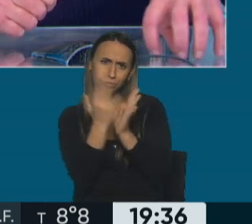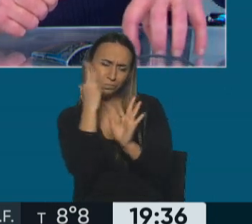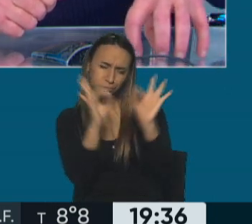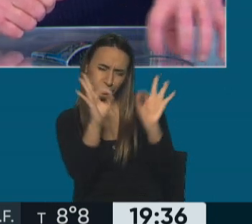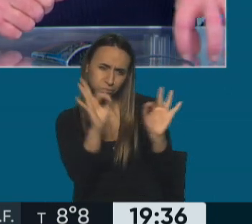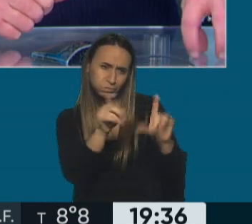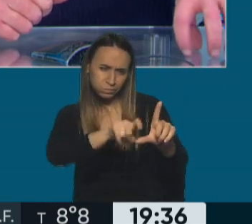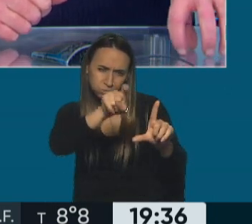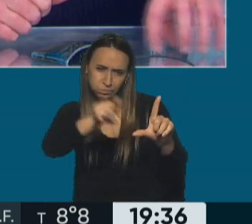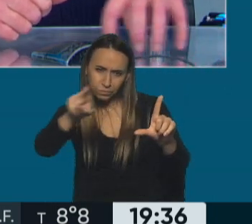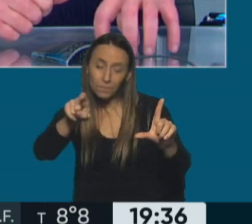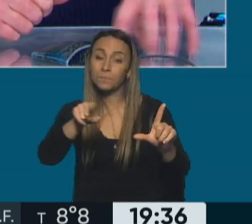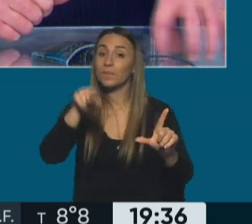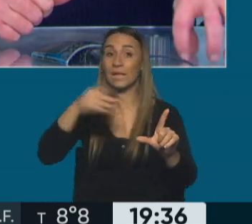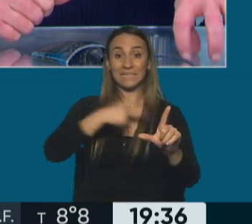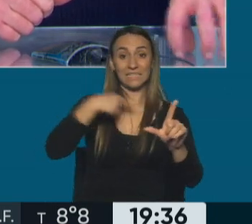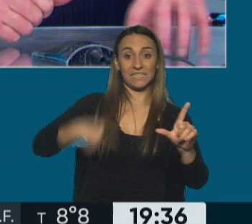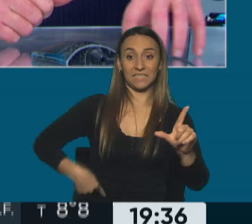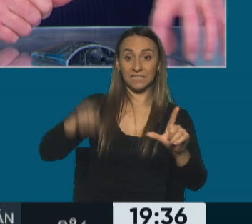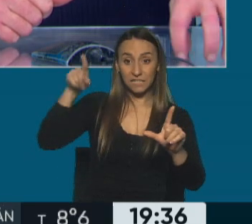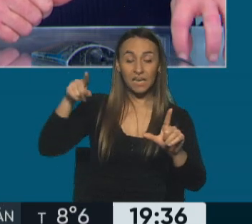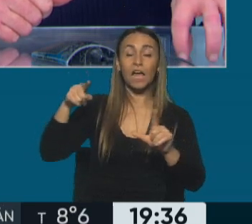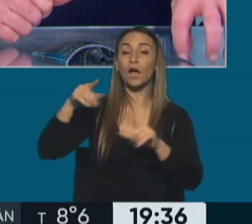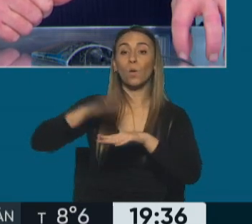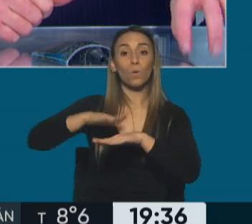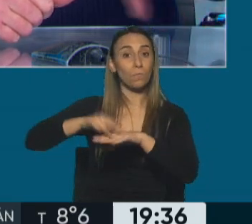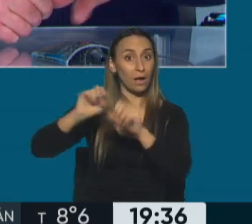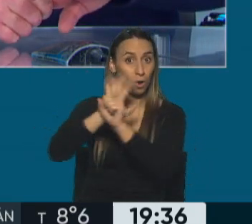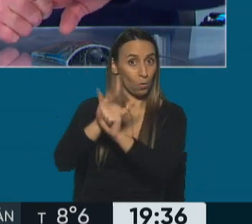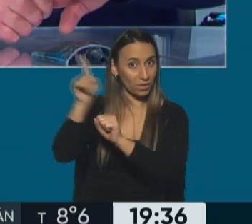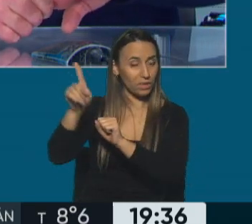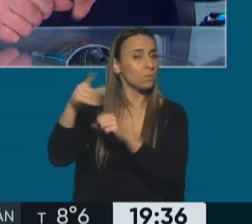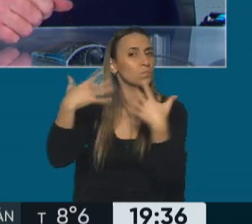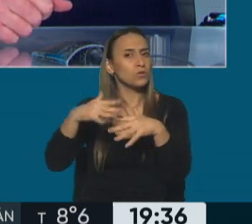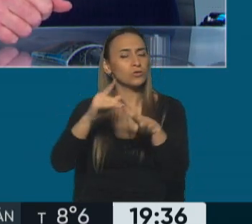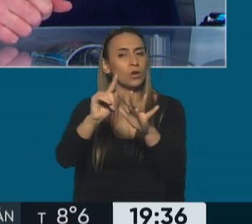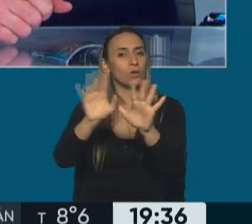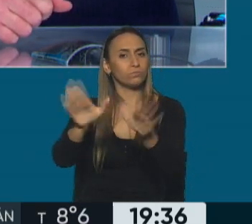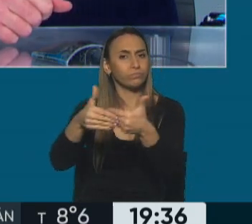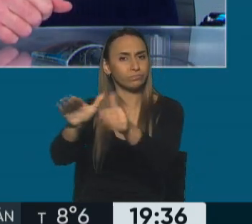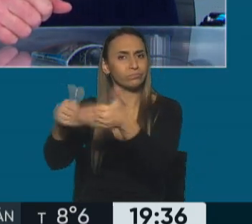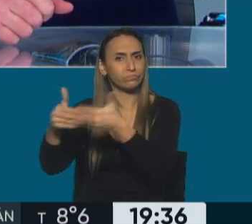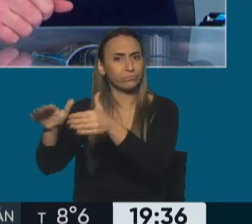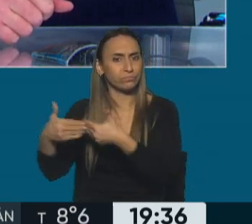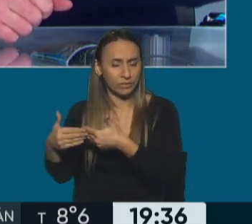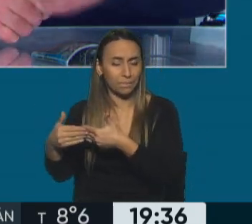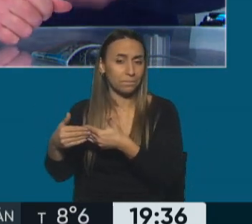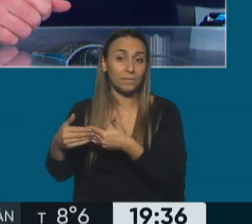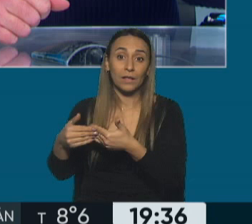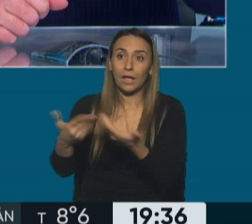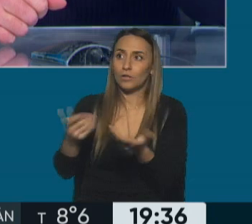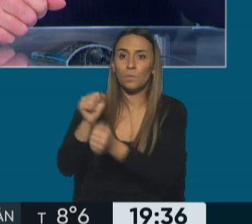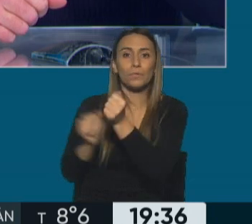ahora con el tema del COVID, Sí. hay bastante confinamiento, con lo cual Sí. está disminuyendo la producción de combustible,